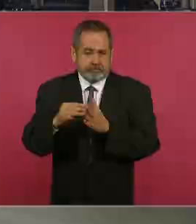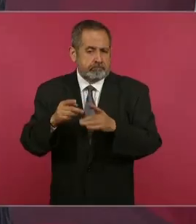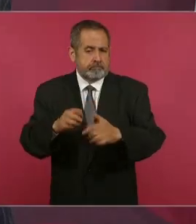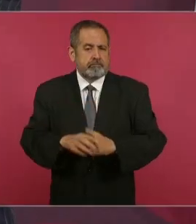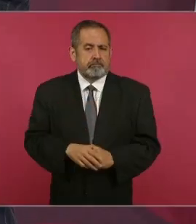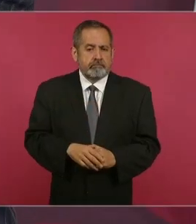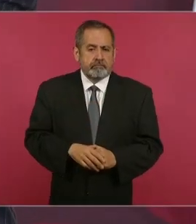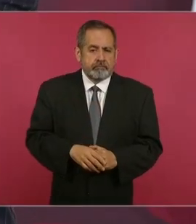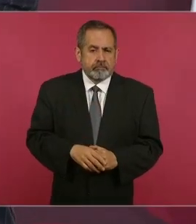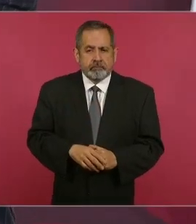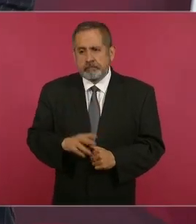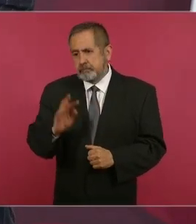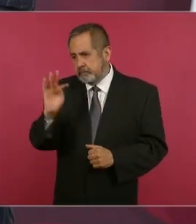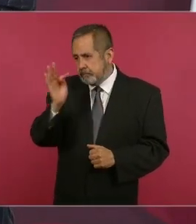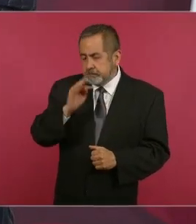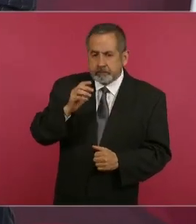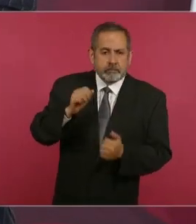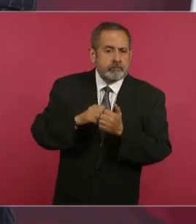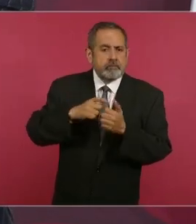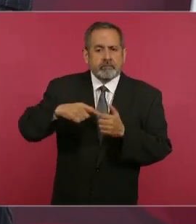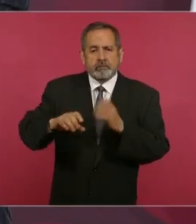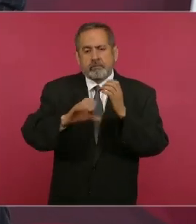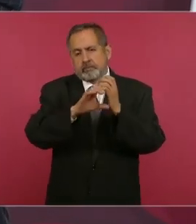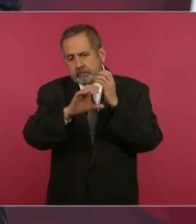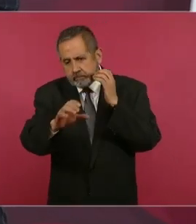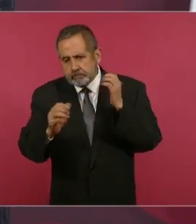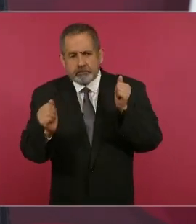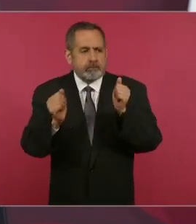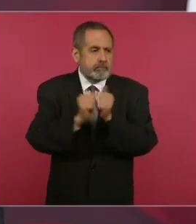Sí, con el transporte.